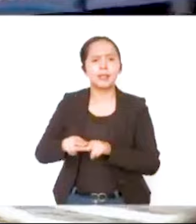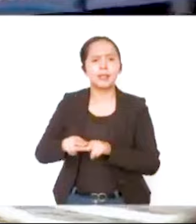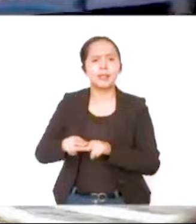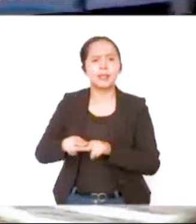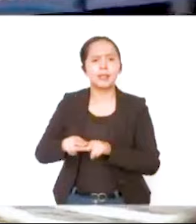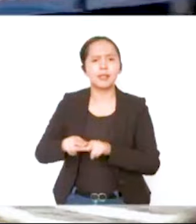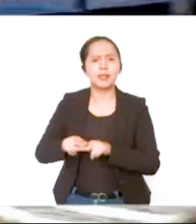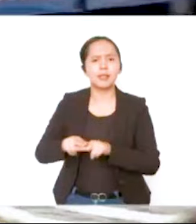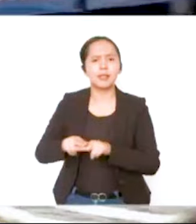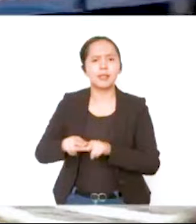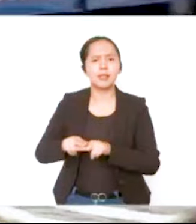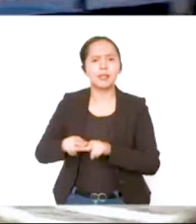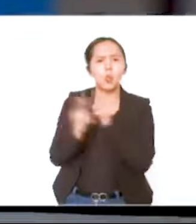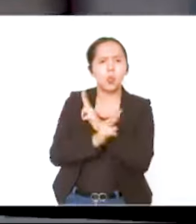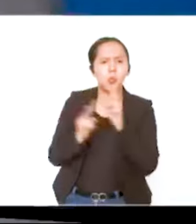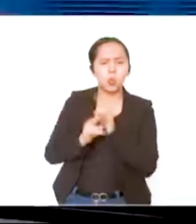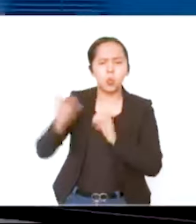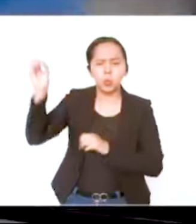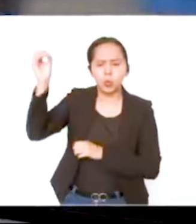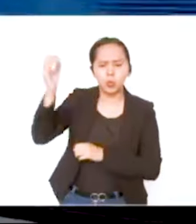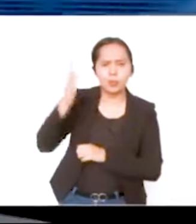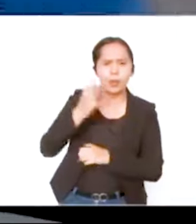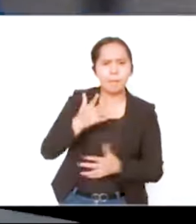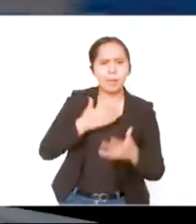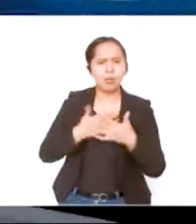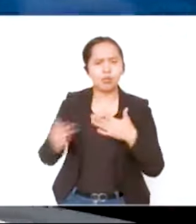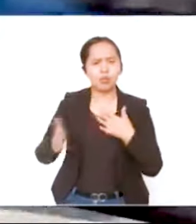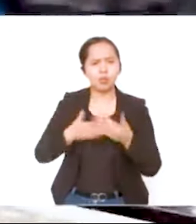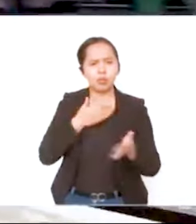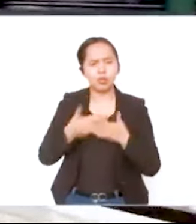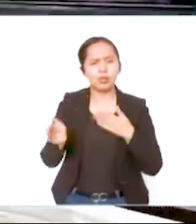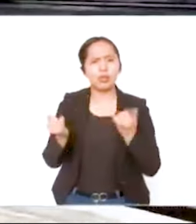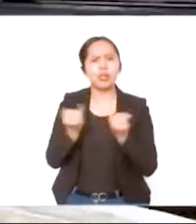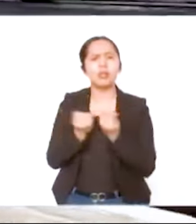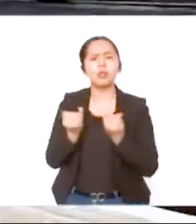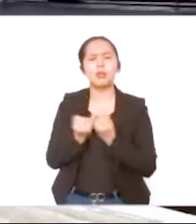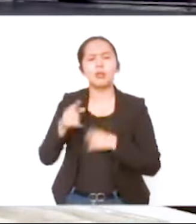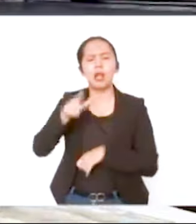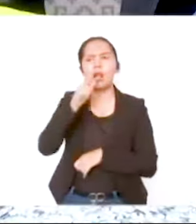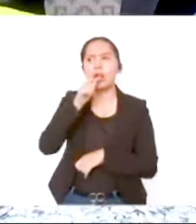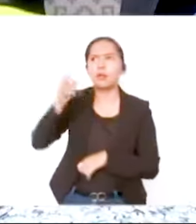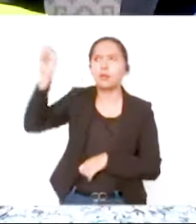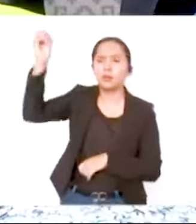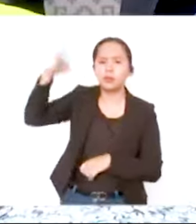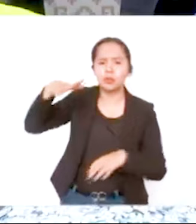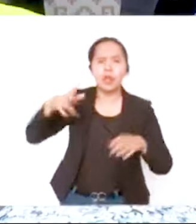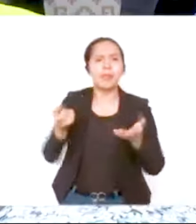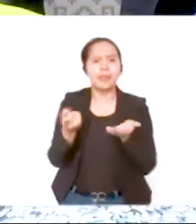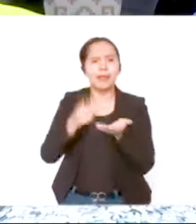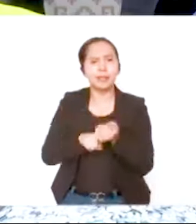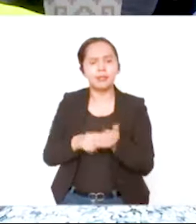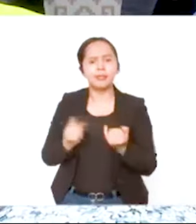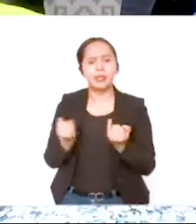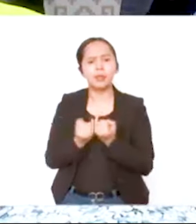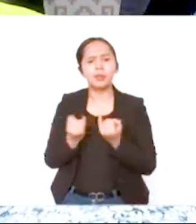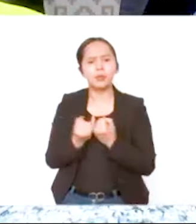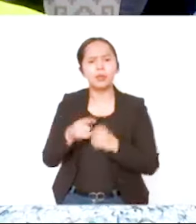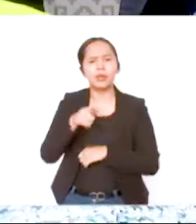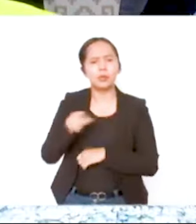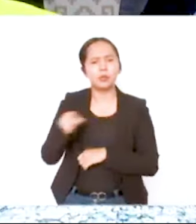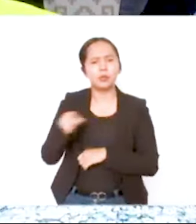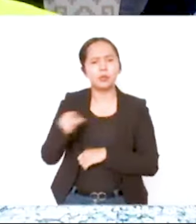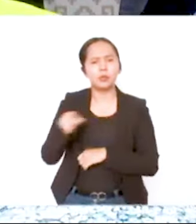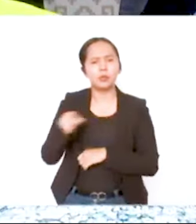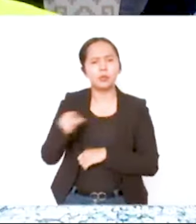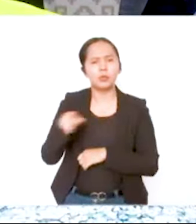sistema de ventilación moderno, tienen iluminación con lámparas LED en el interior, pueden ver ustedes